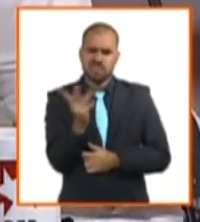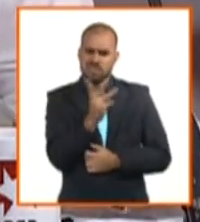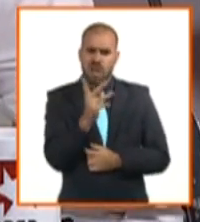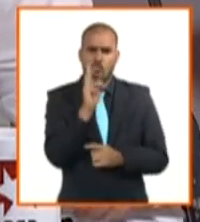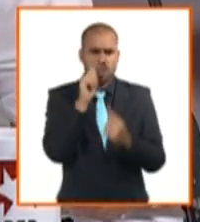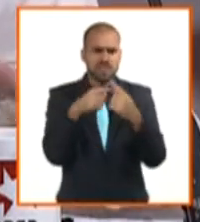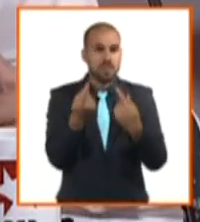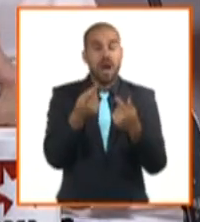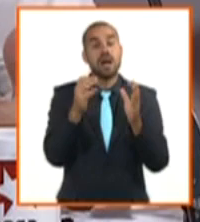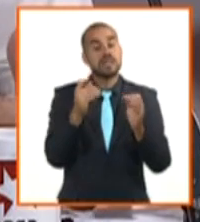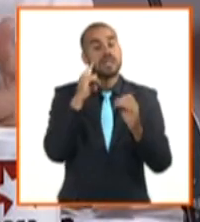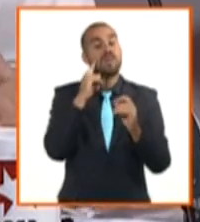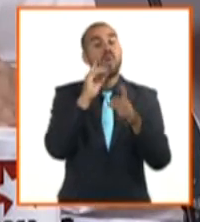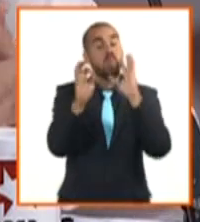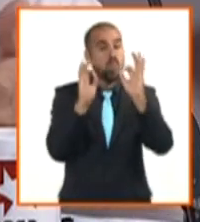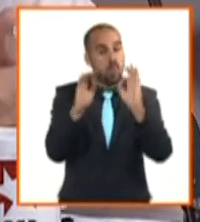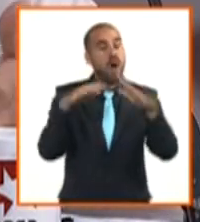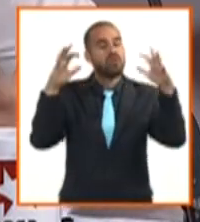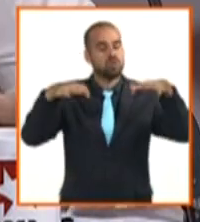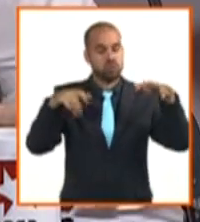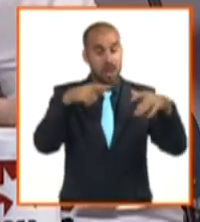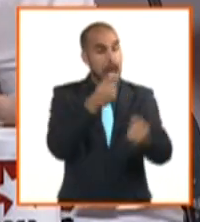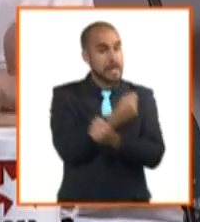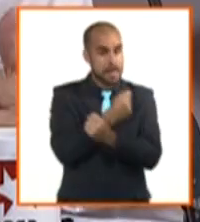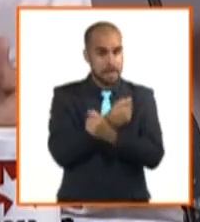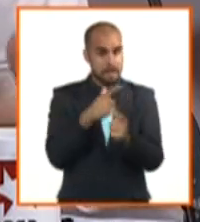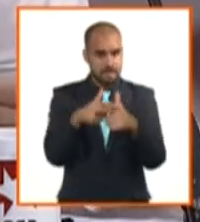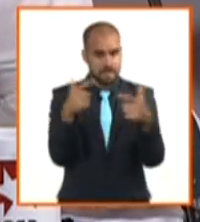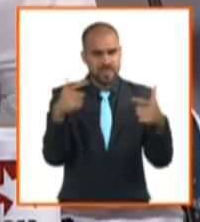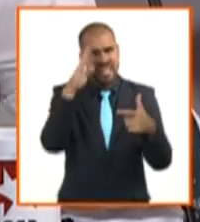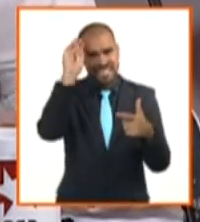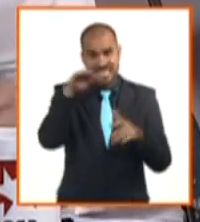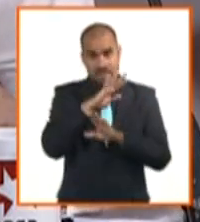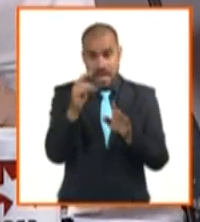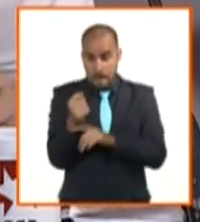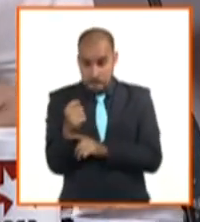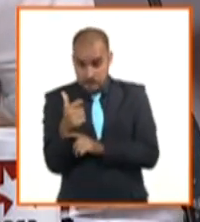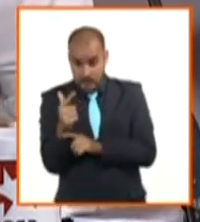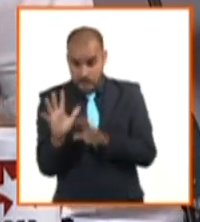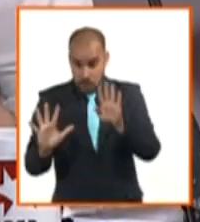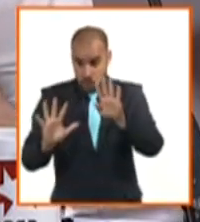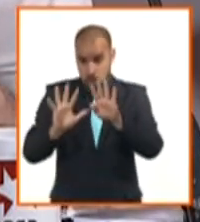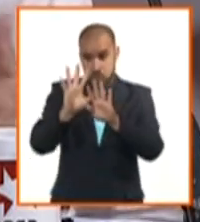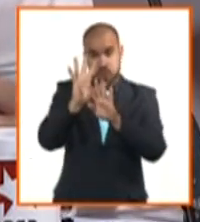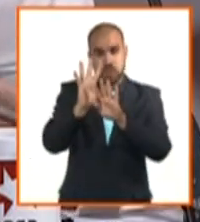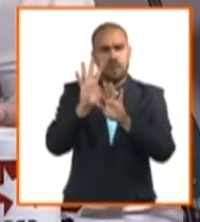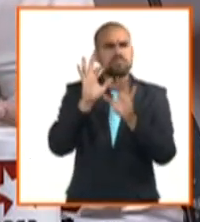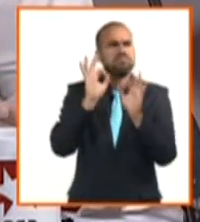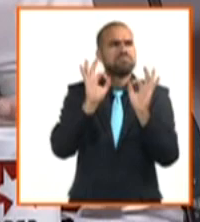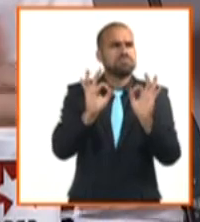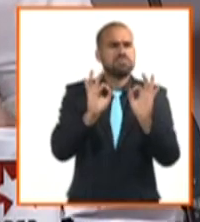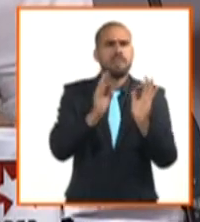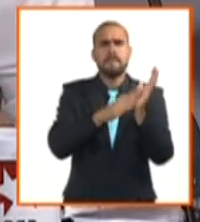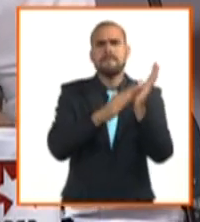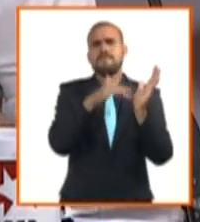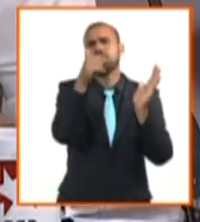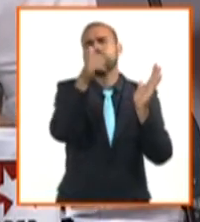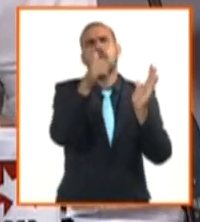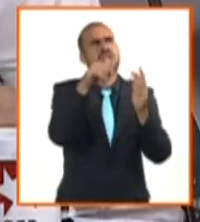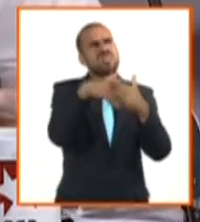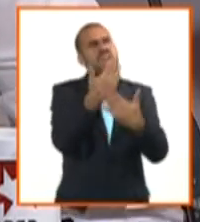lluvia y los peligros ya cuando el evento está un poco más cerca bueno ya desde el jueves comenzamos entonces con los avisos especiales